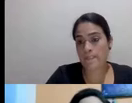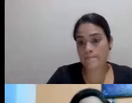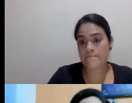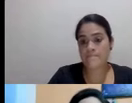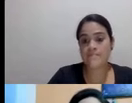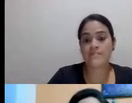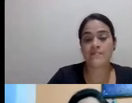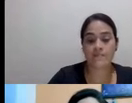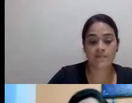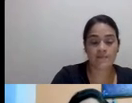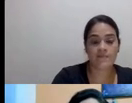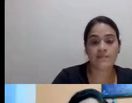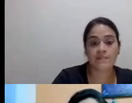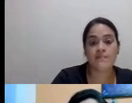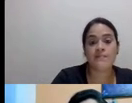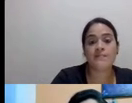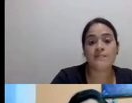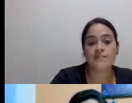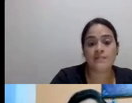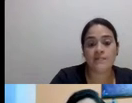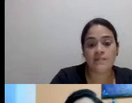¿Dudas, preguntas? ¿Cómo vamos?